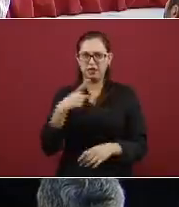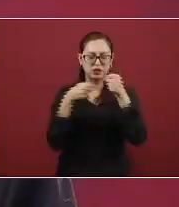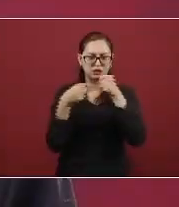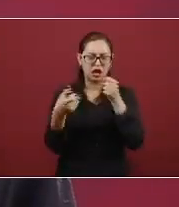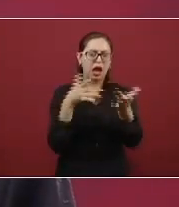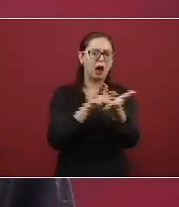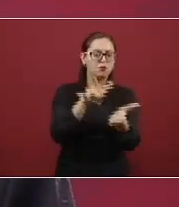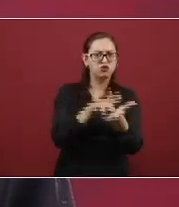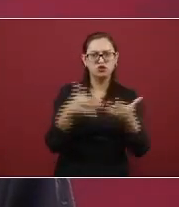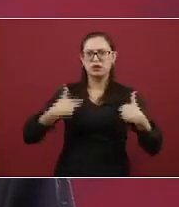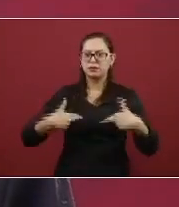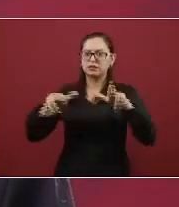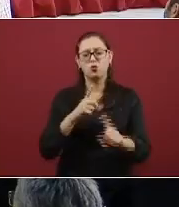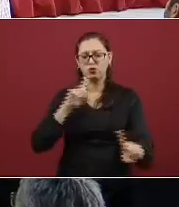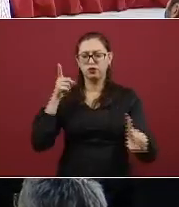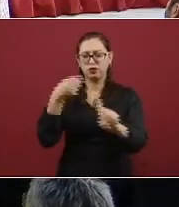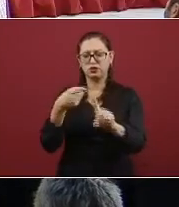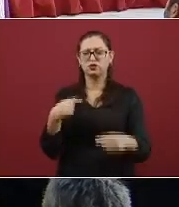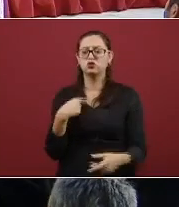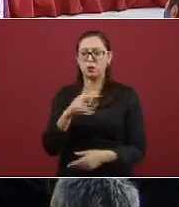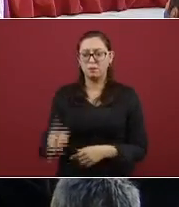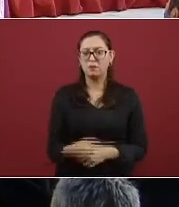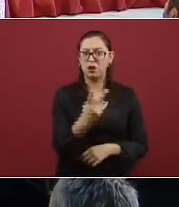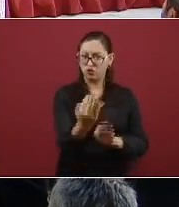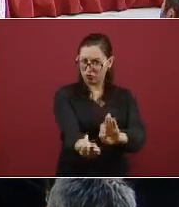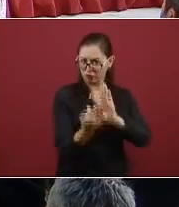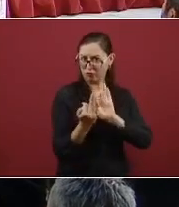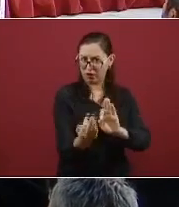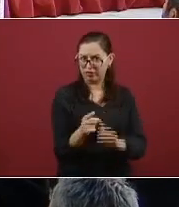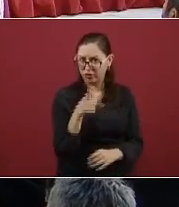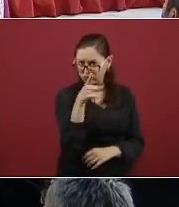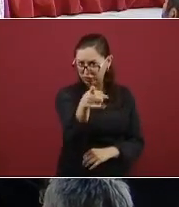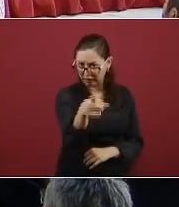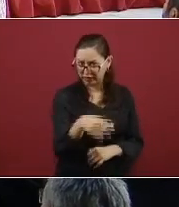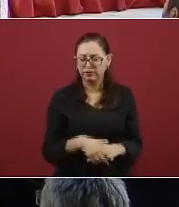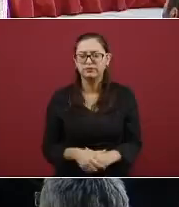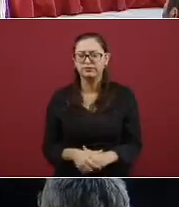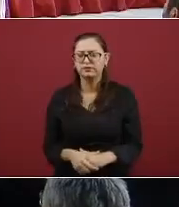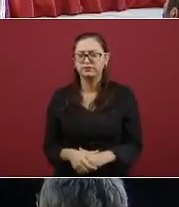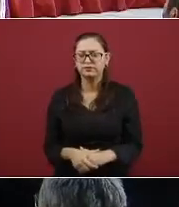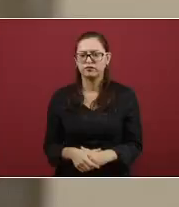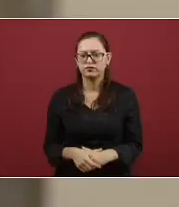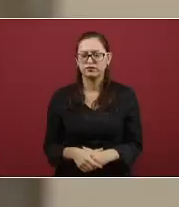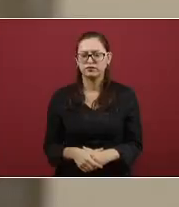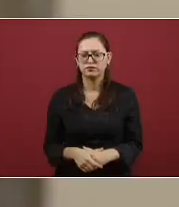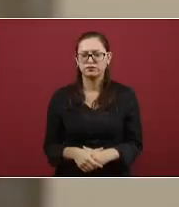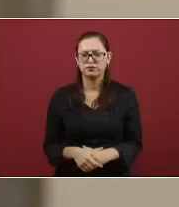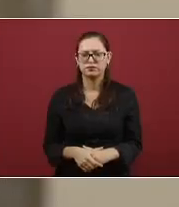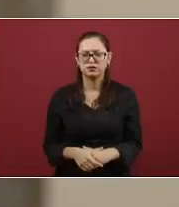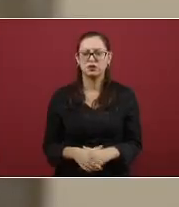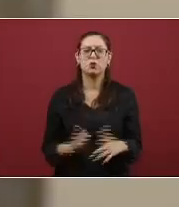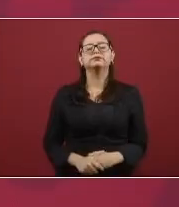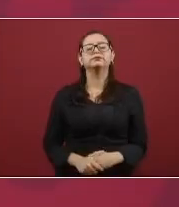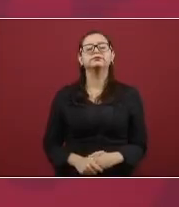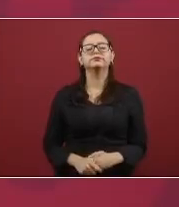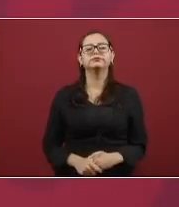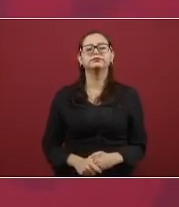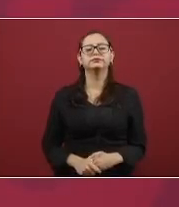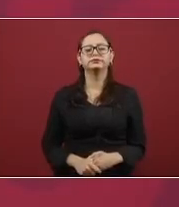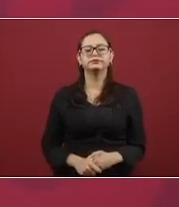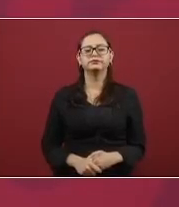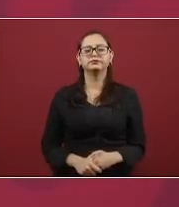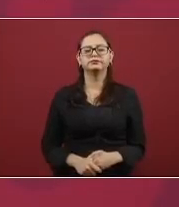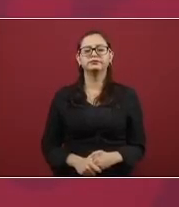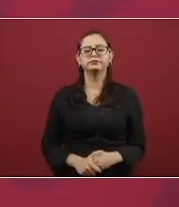presidente y vengo aquí a hacerle la pregunta directamente a preguntarle podemos parar con esta confrontación jamás